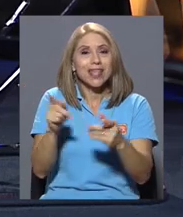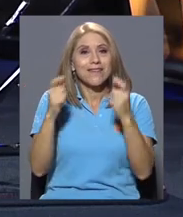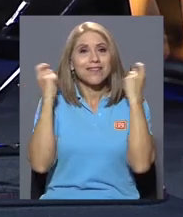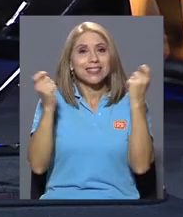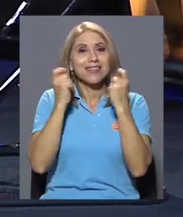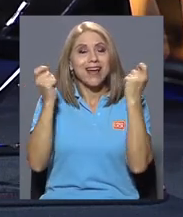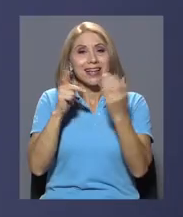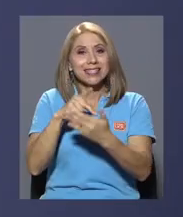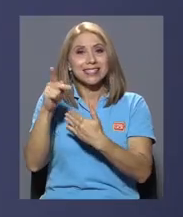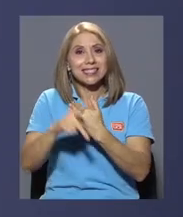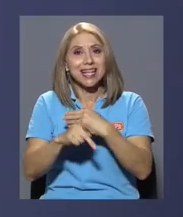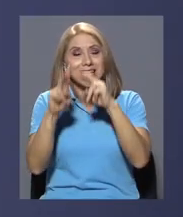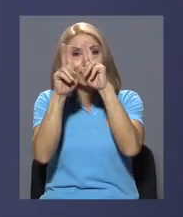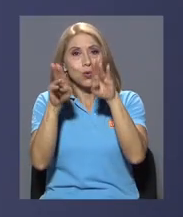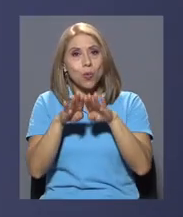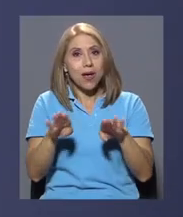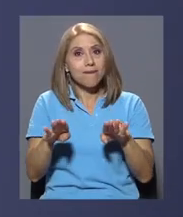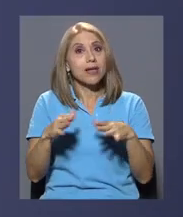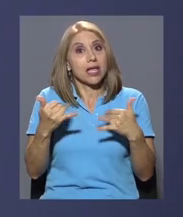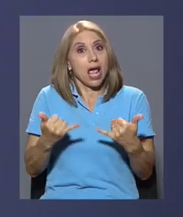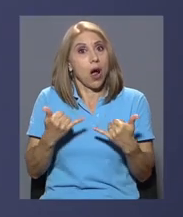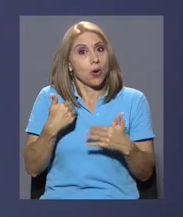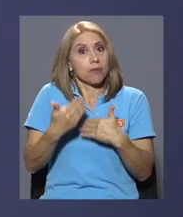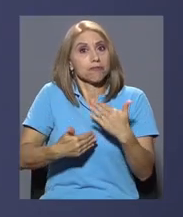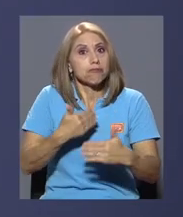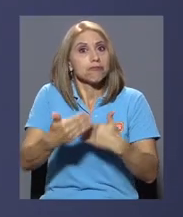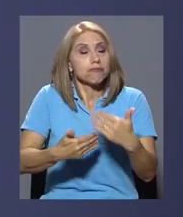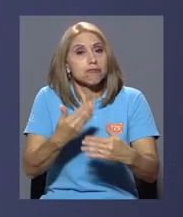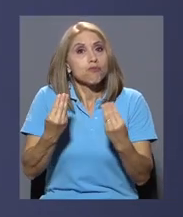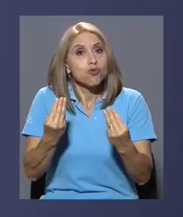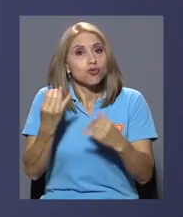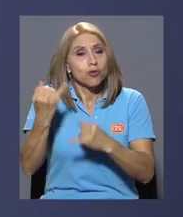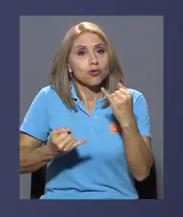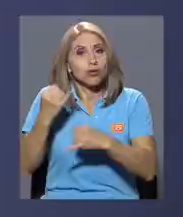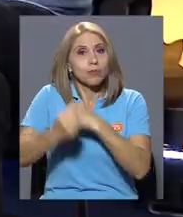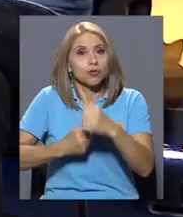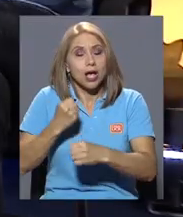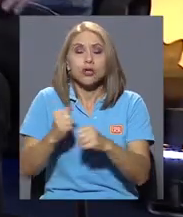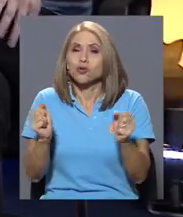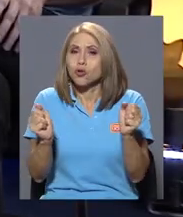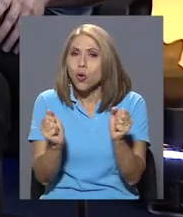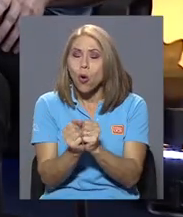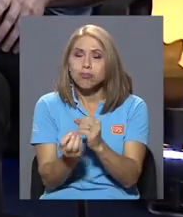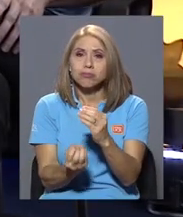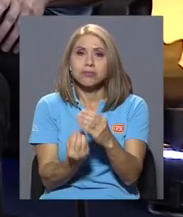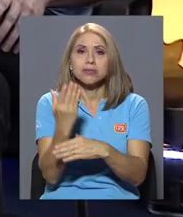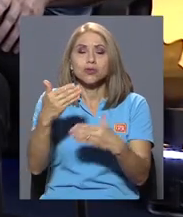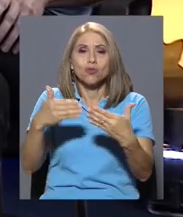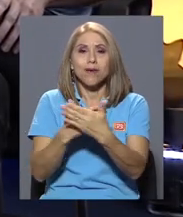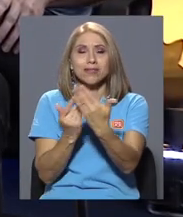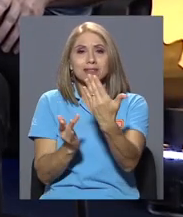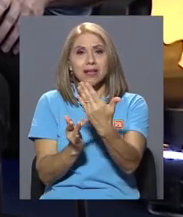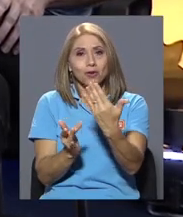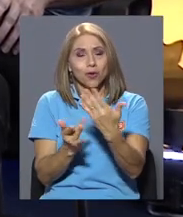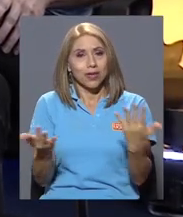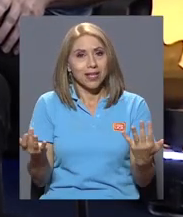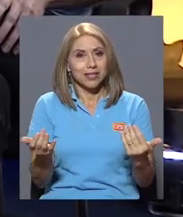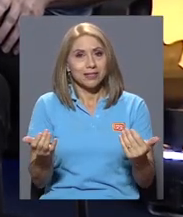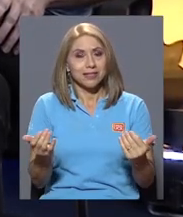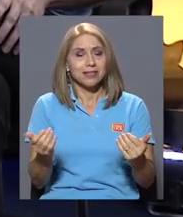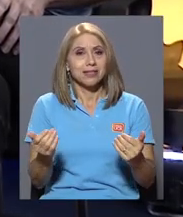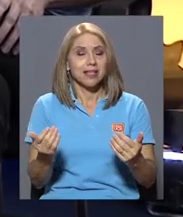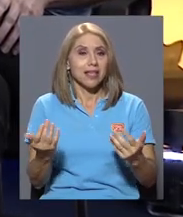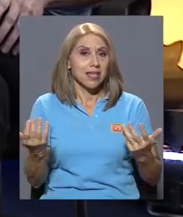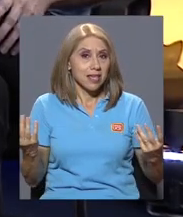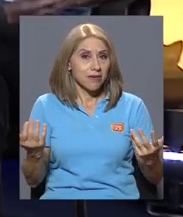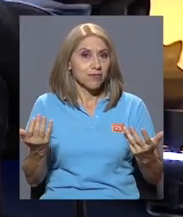series web que han estado creciendo mucho en los últimos años con todo el surgimiento de las nuevas tecnologías y